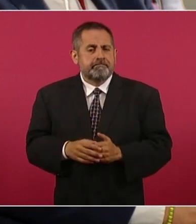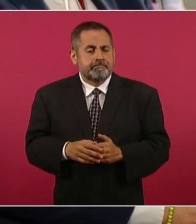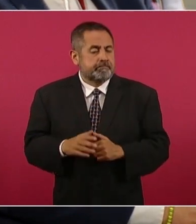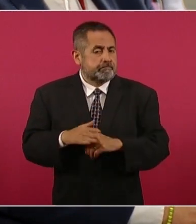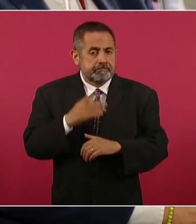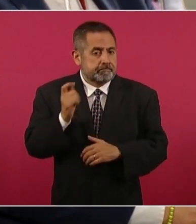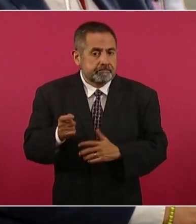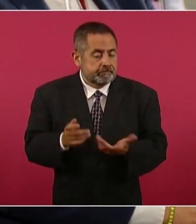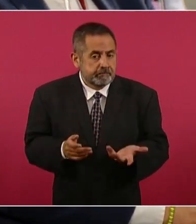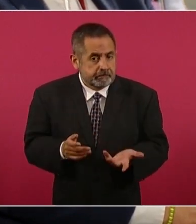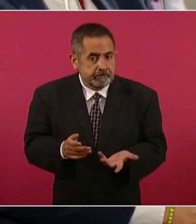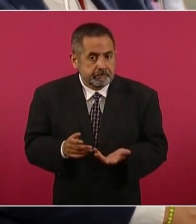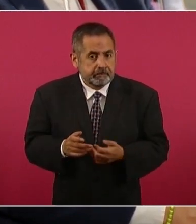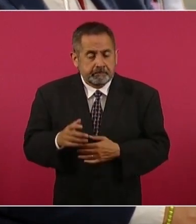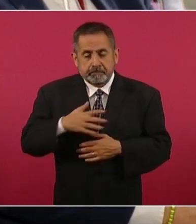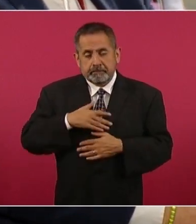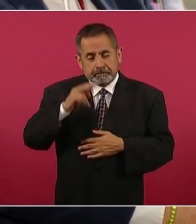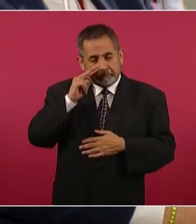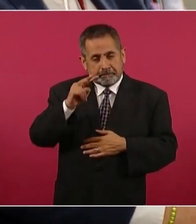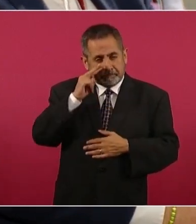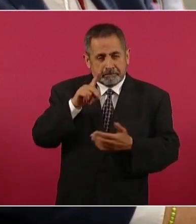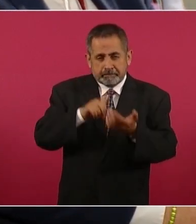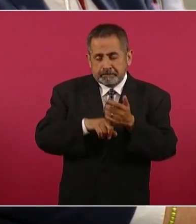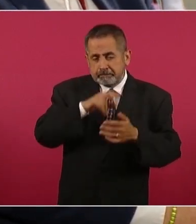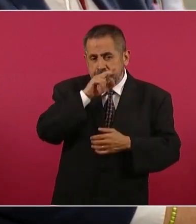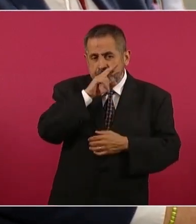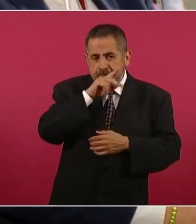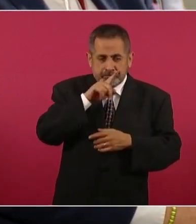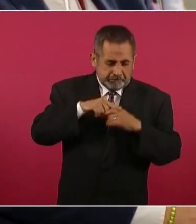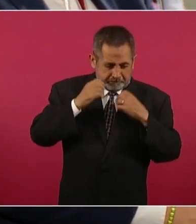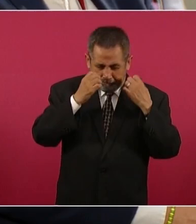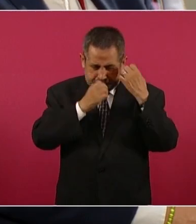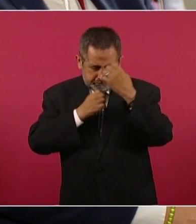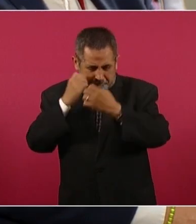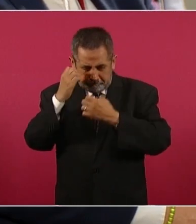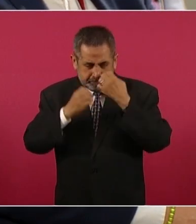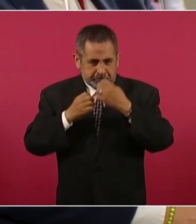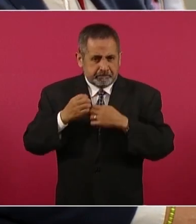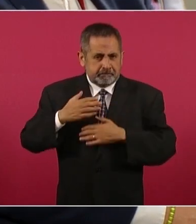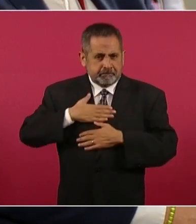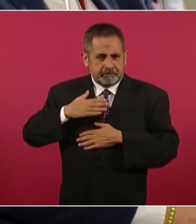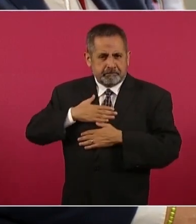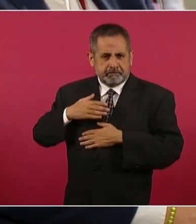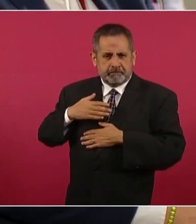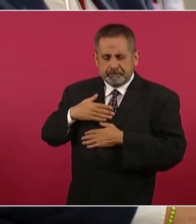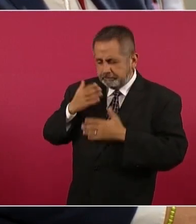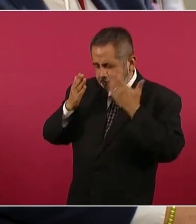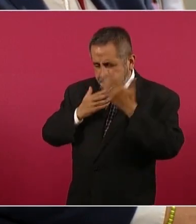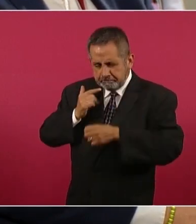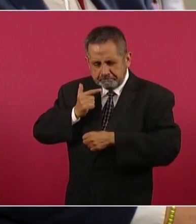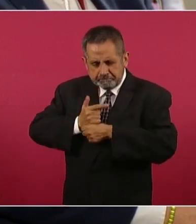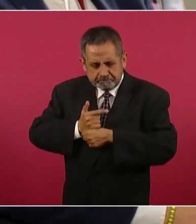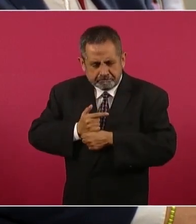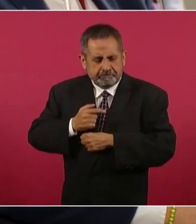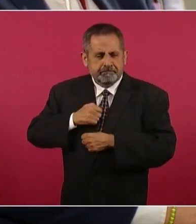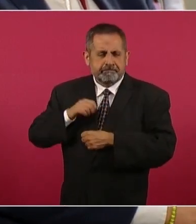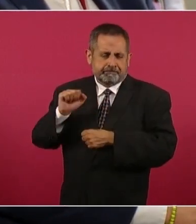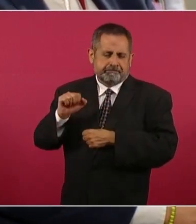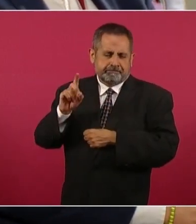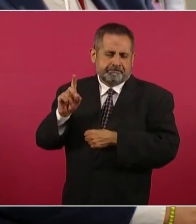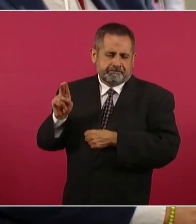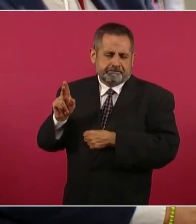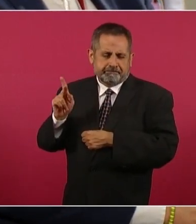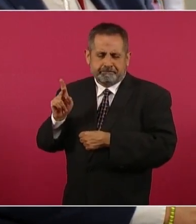Porque lo que más vemos con preocupación en un análisis que hicimos en SDP Noticias y